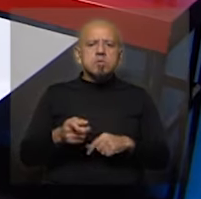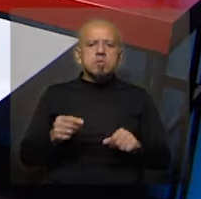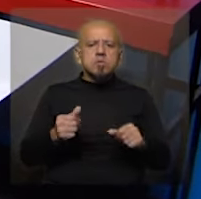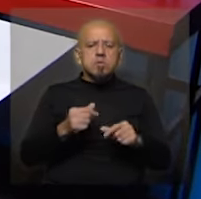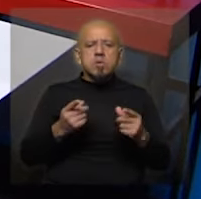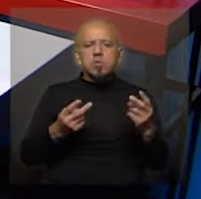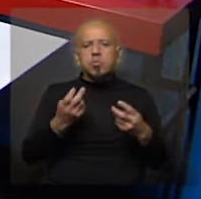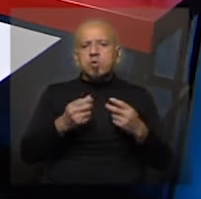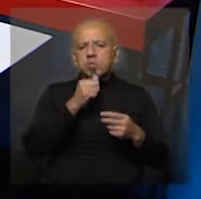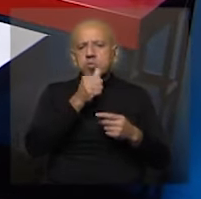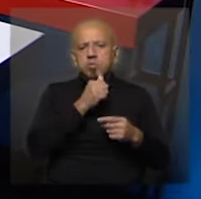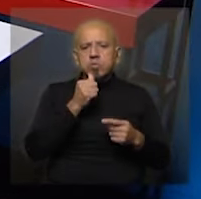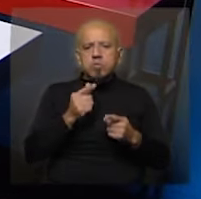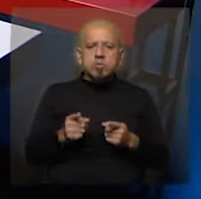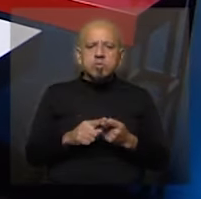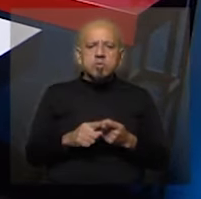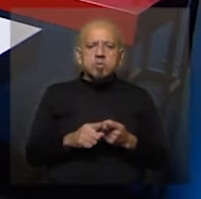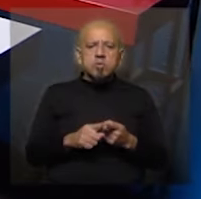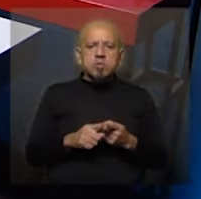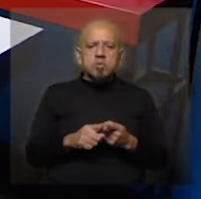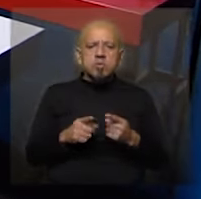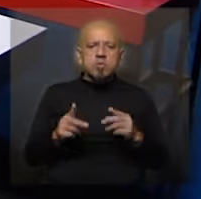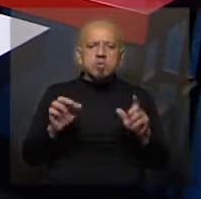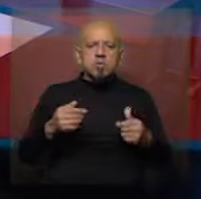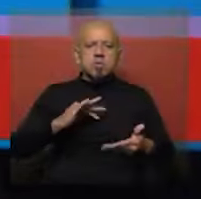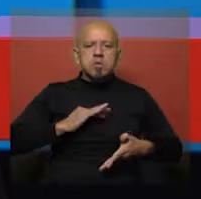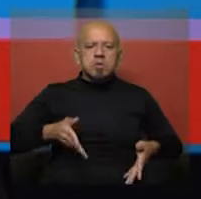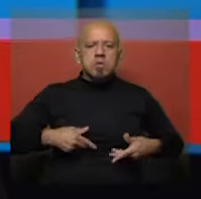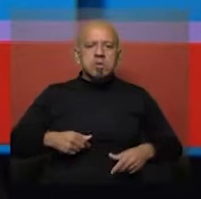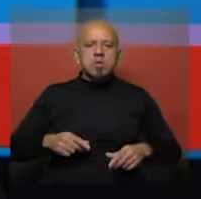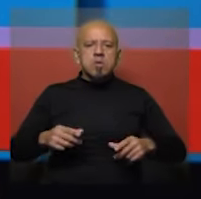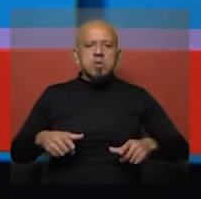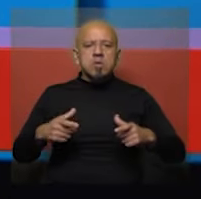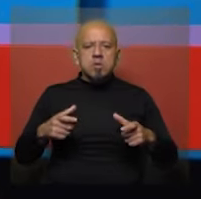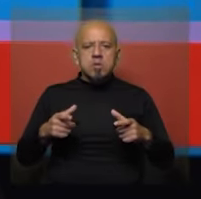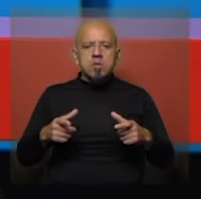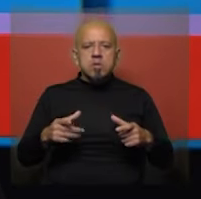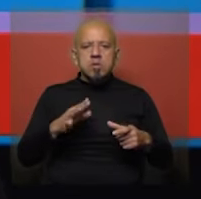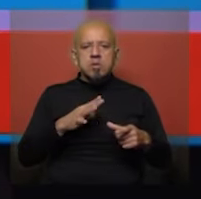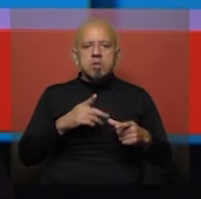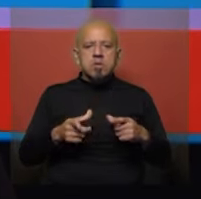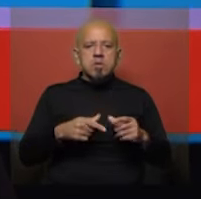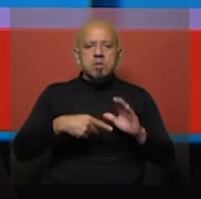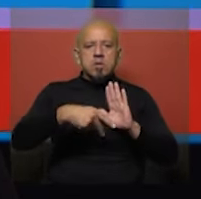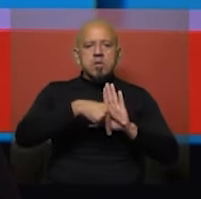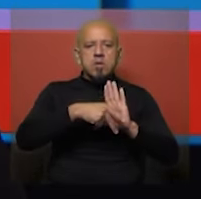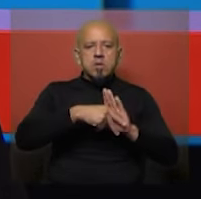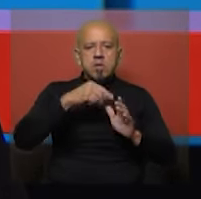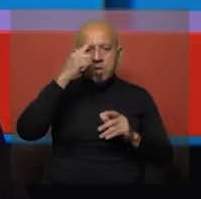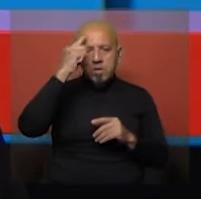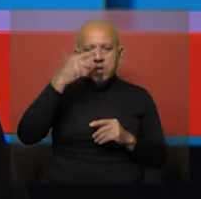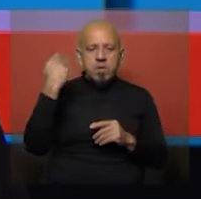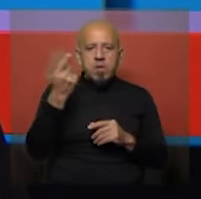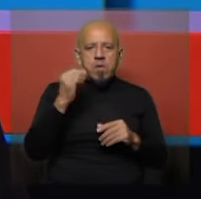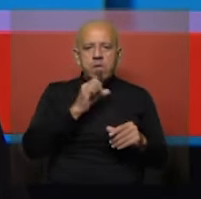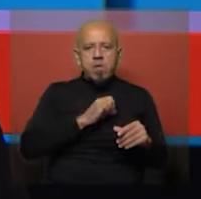resolver algunos casos a ver la formación de la perspectiva de género por suerte la tenemos en la normativa internacional que el